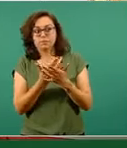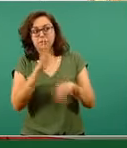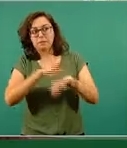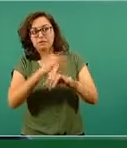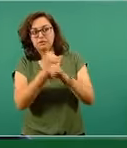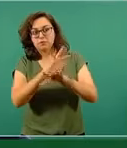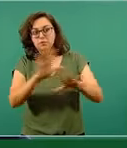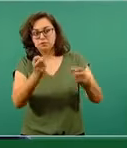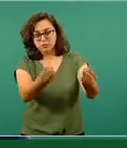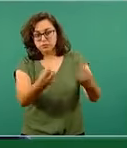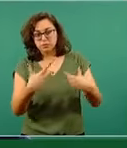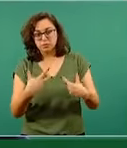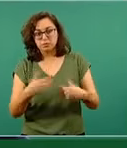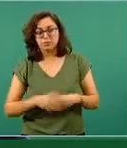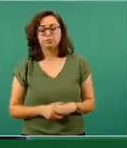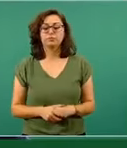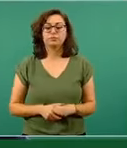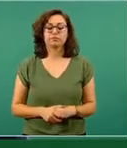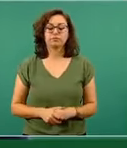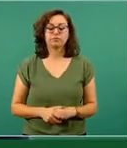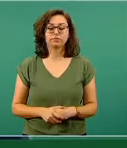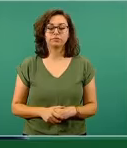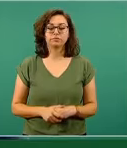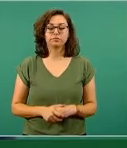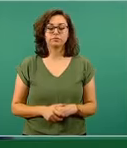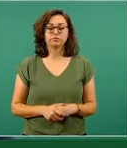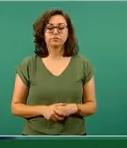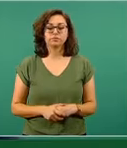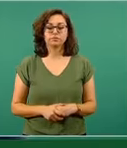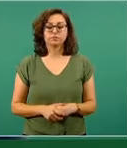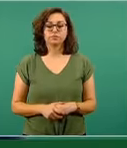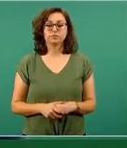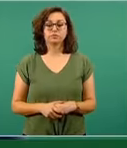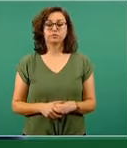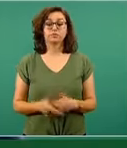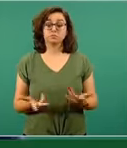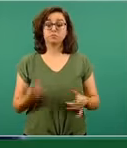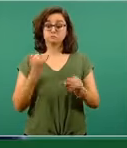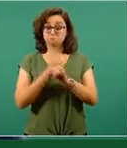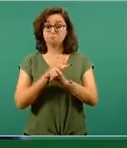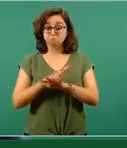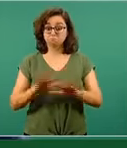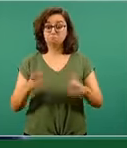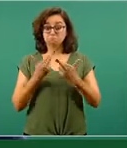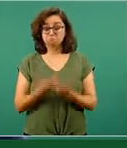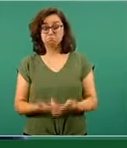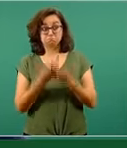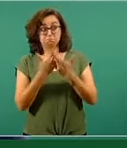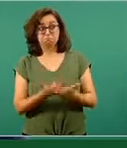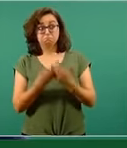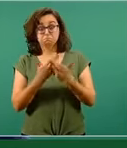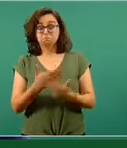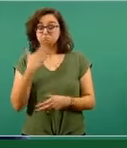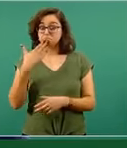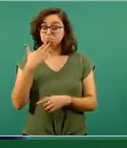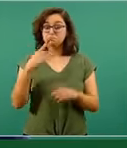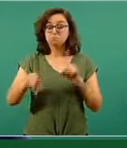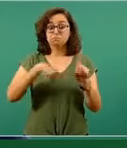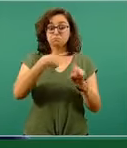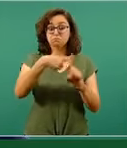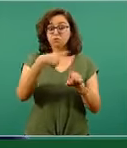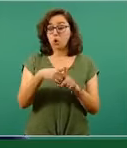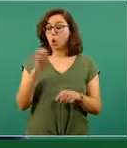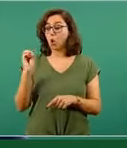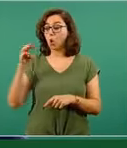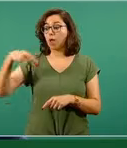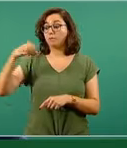información. Aparentemente la información es muy robusta y es muy estimulante. La propia Organización Mundial de la Salud